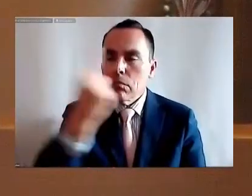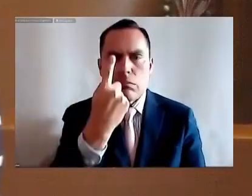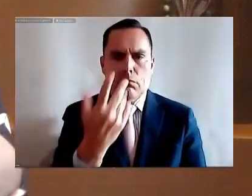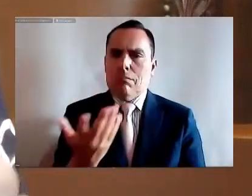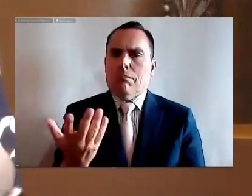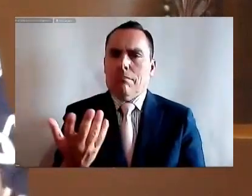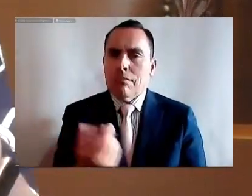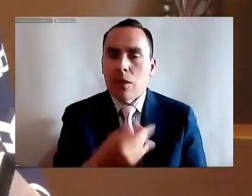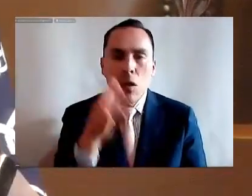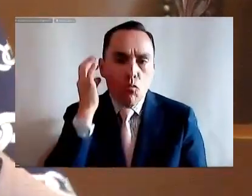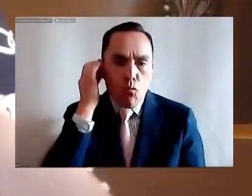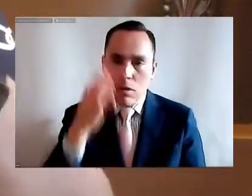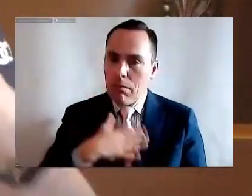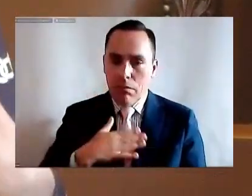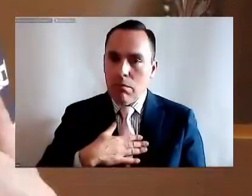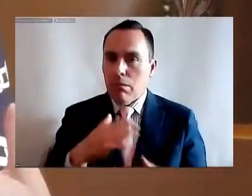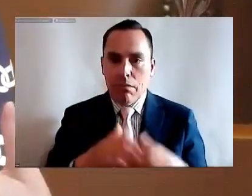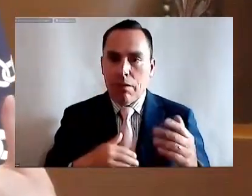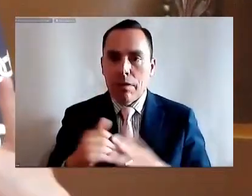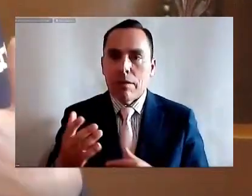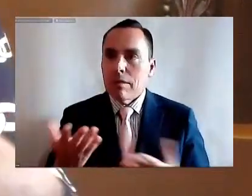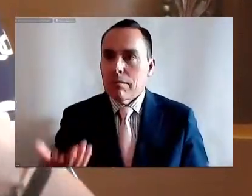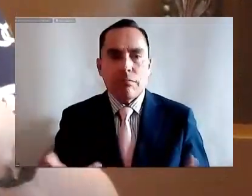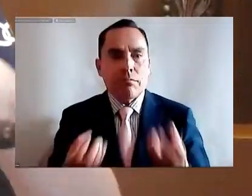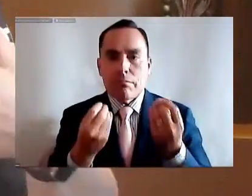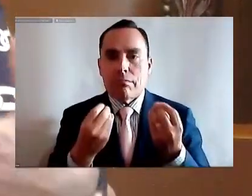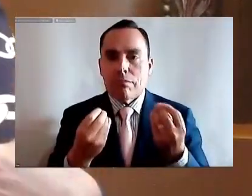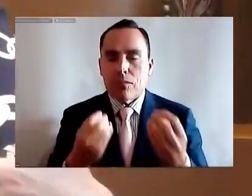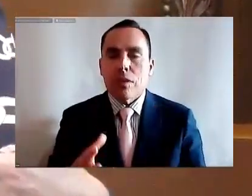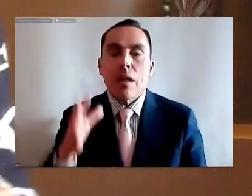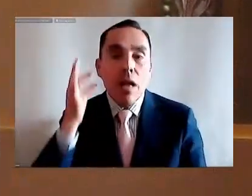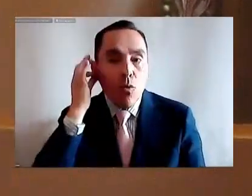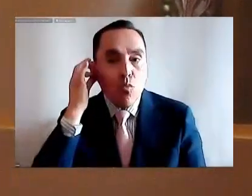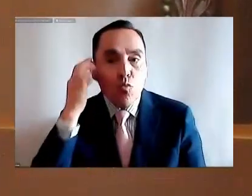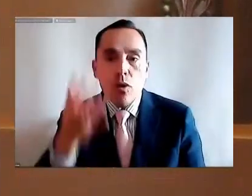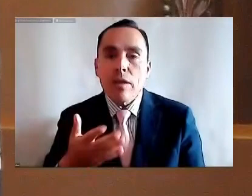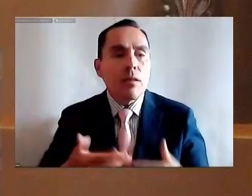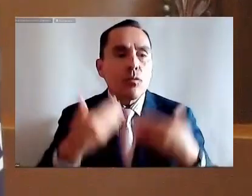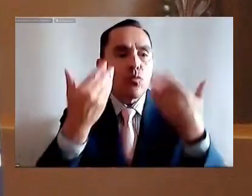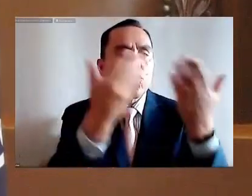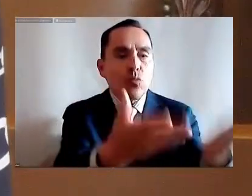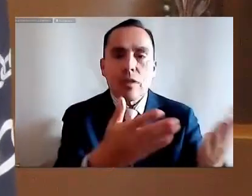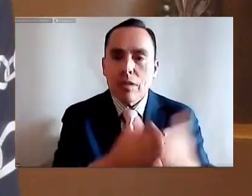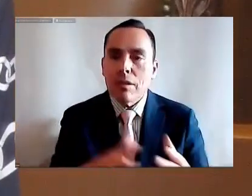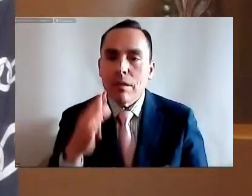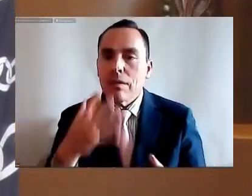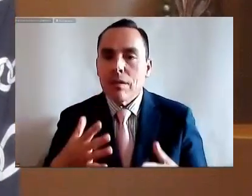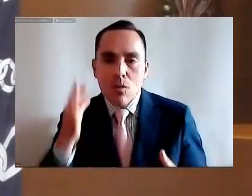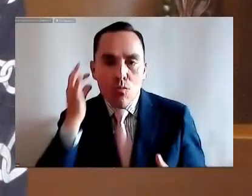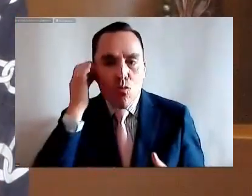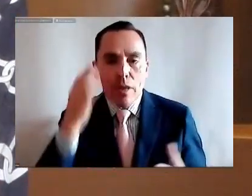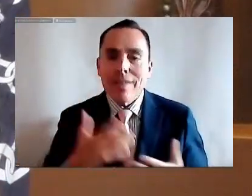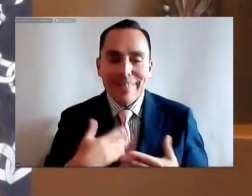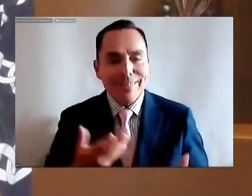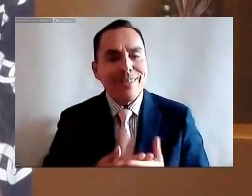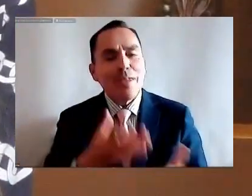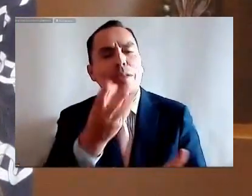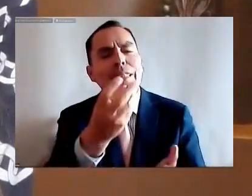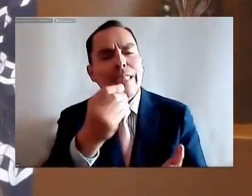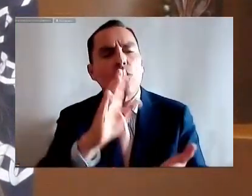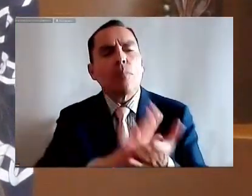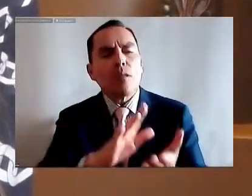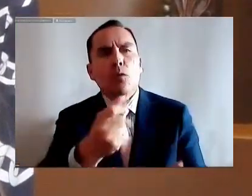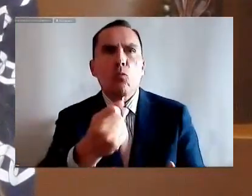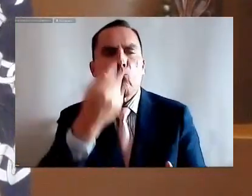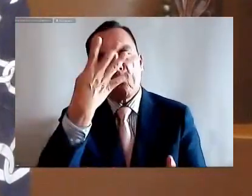eso hace que se tornen un poco inefectivas las herramientas que le damos de espacios de autonomía a las mujeres. Claro, pensando en esos casos